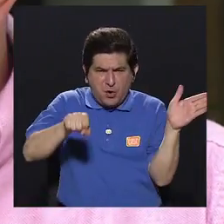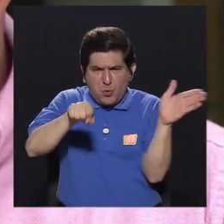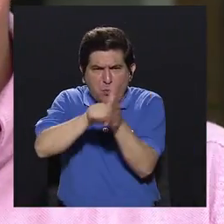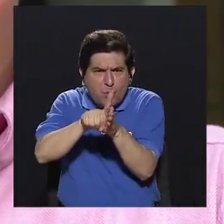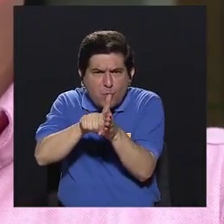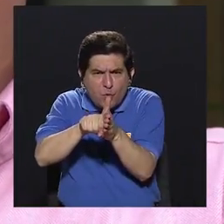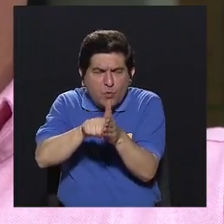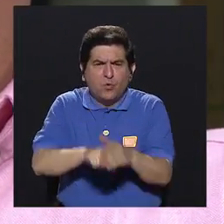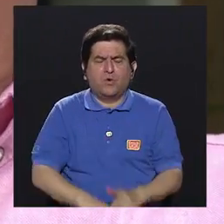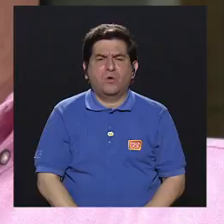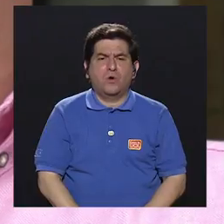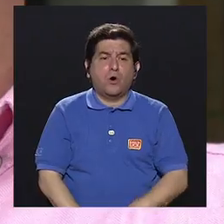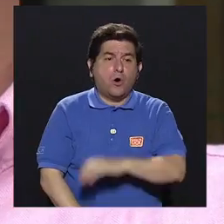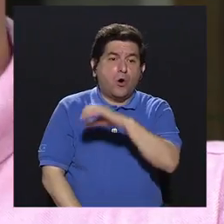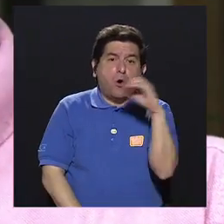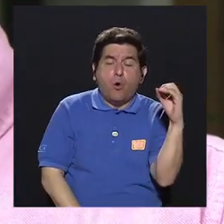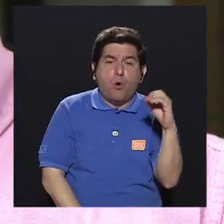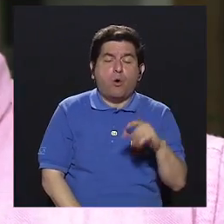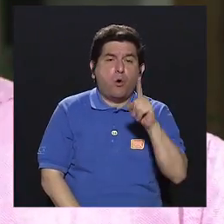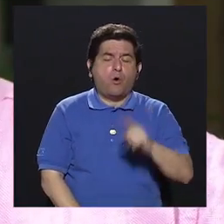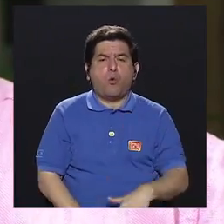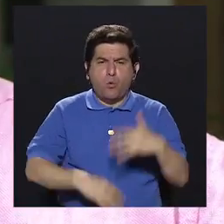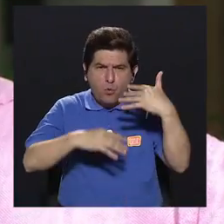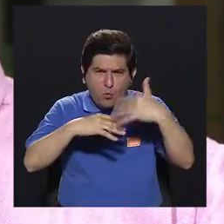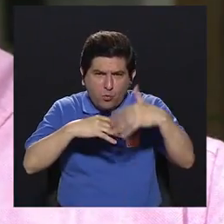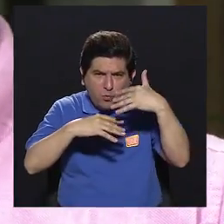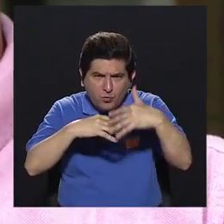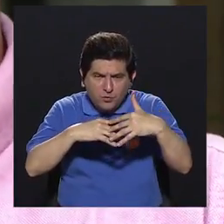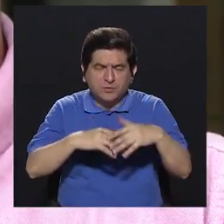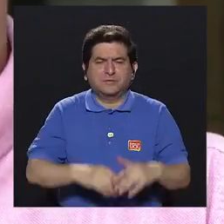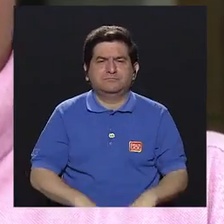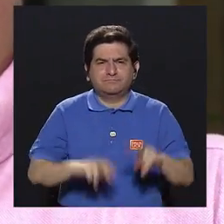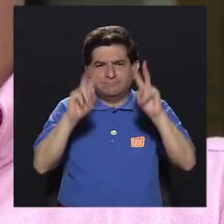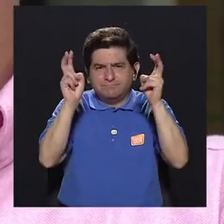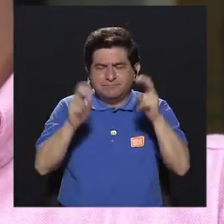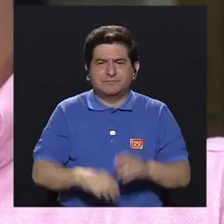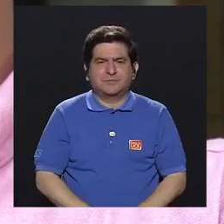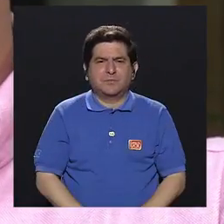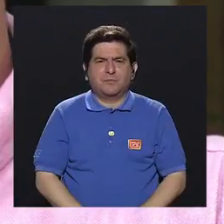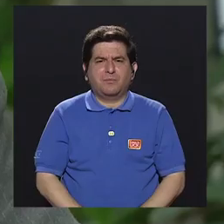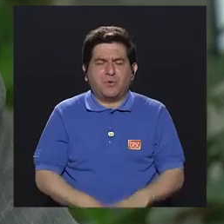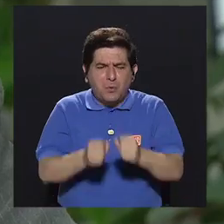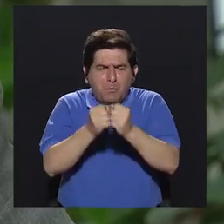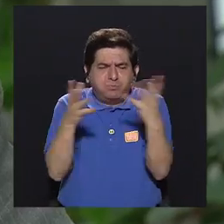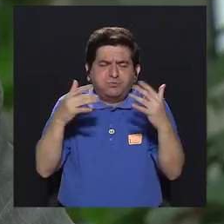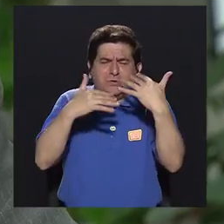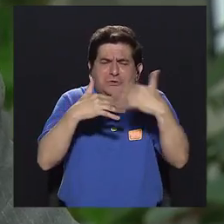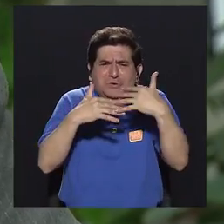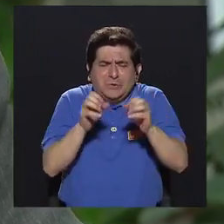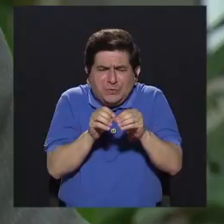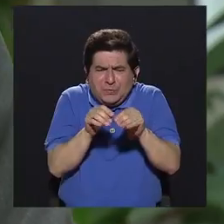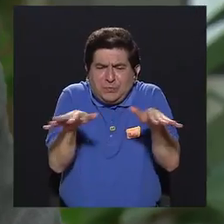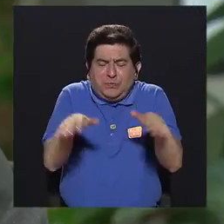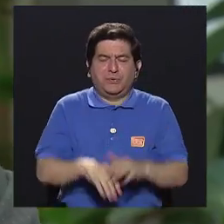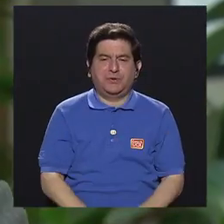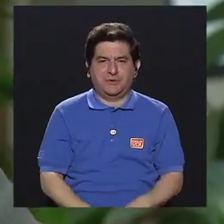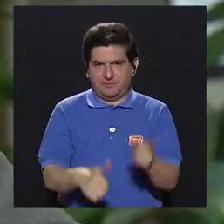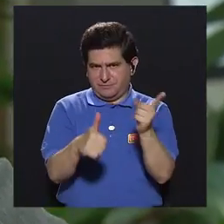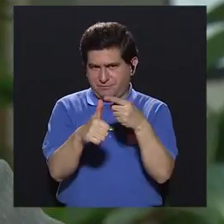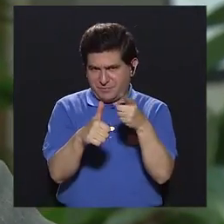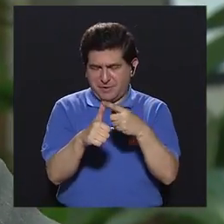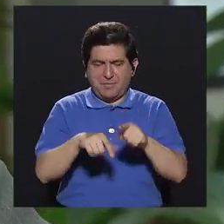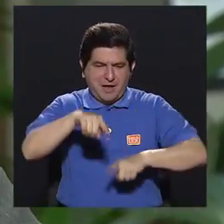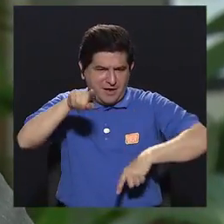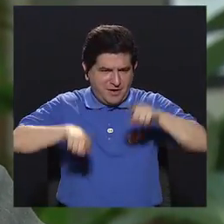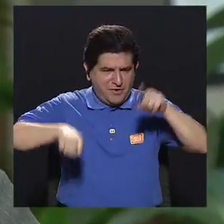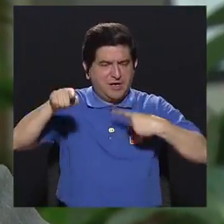sea, tapito, vaso tapado, o un derrame por hemorragia, por vaso roto? Bueno, número uno,